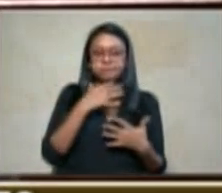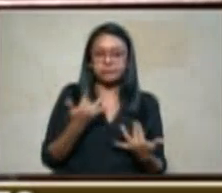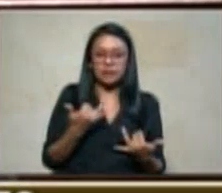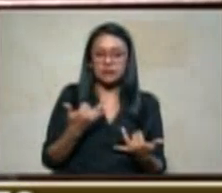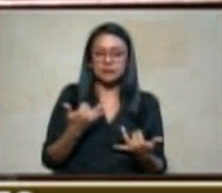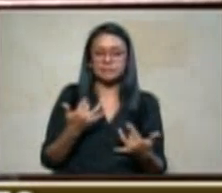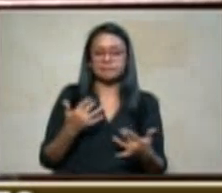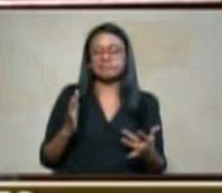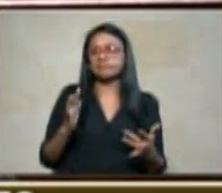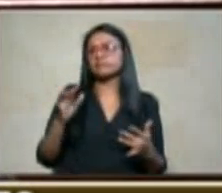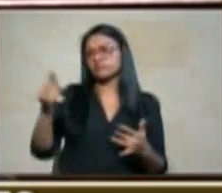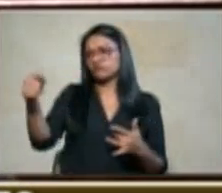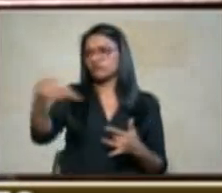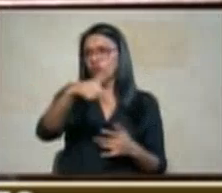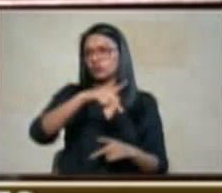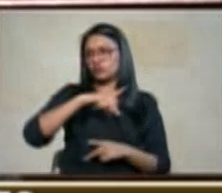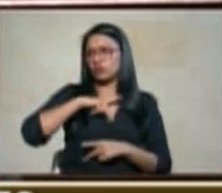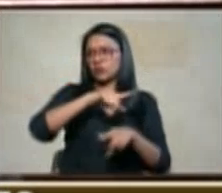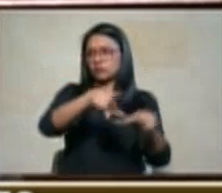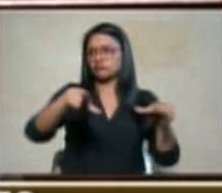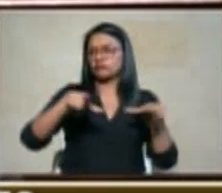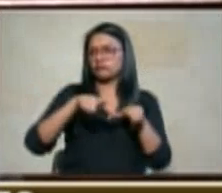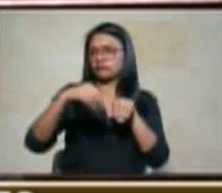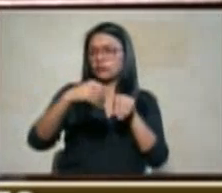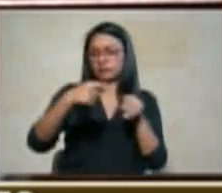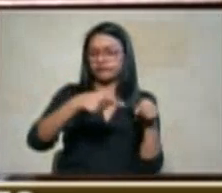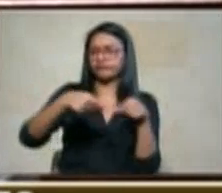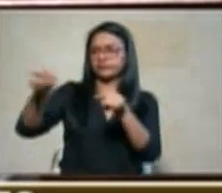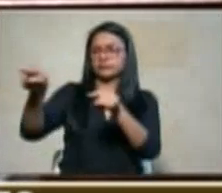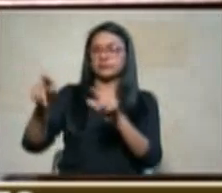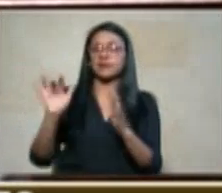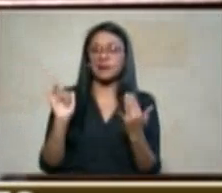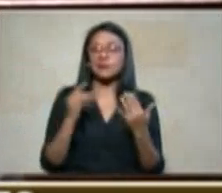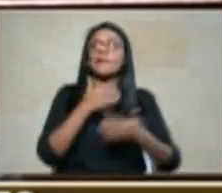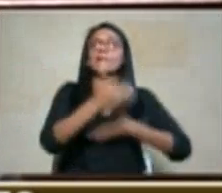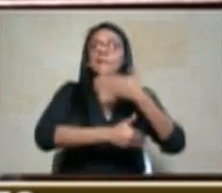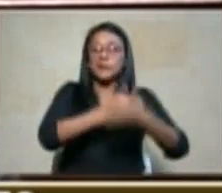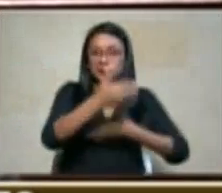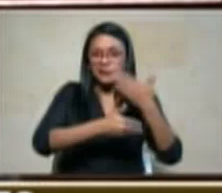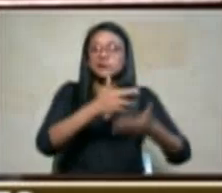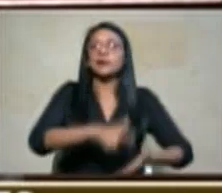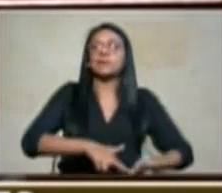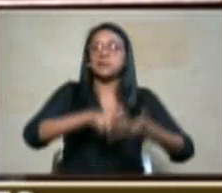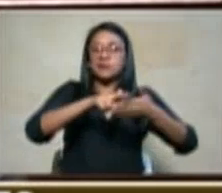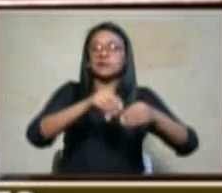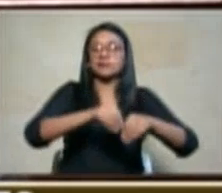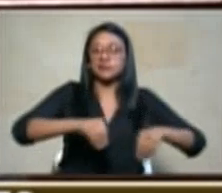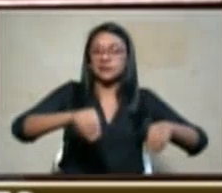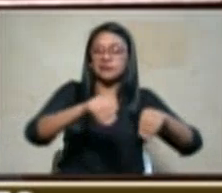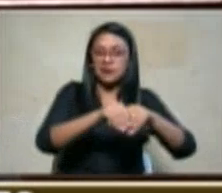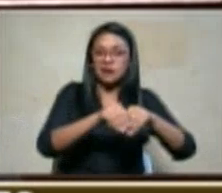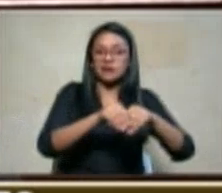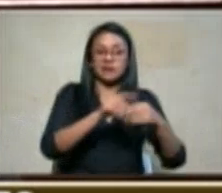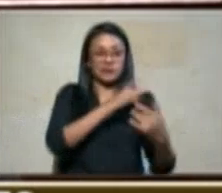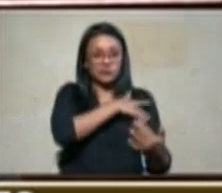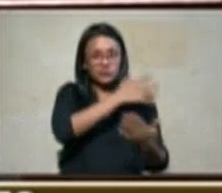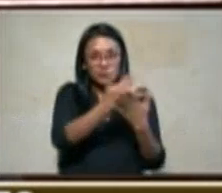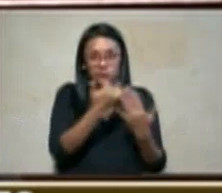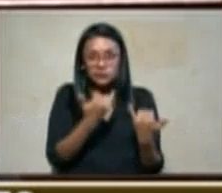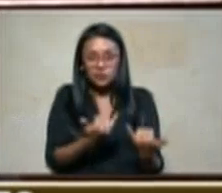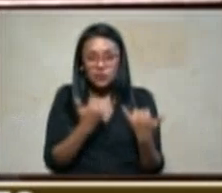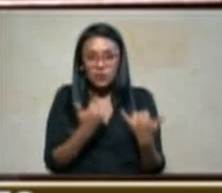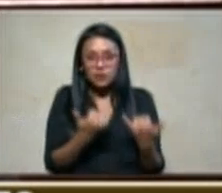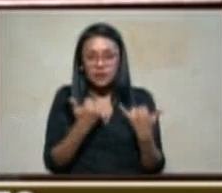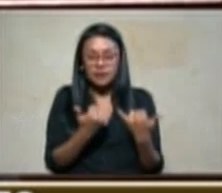terminaba entregándole la tierra. Eso está en el proceso restitutivo. Nosotros, en este caso,